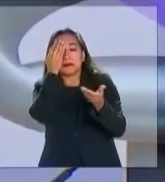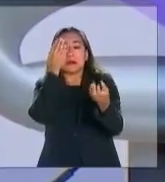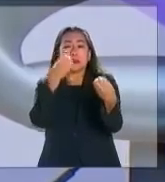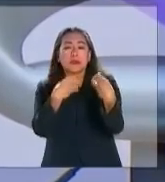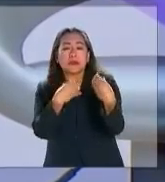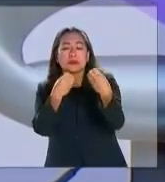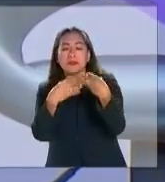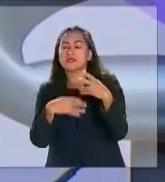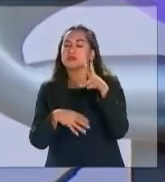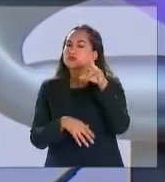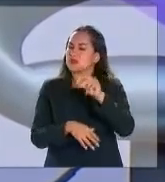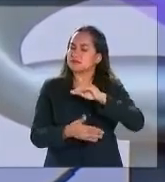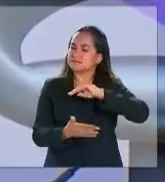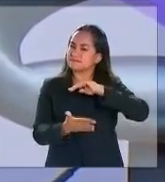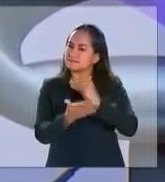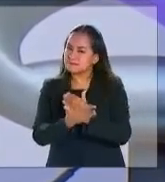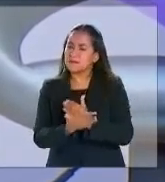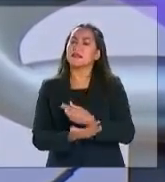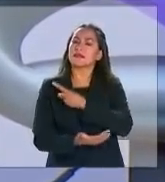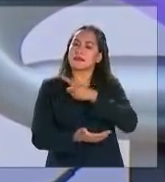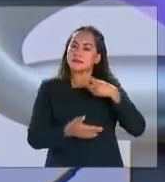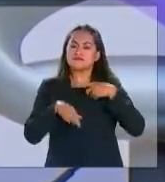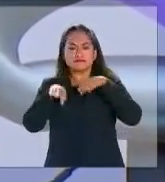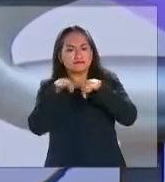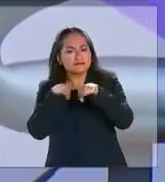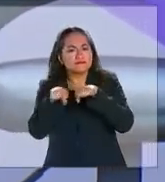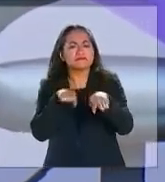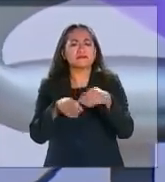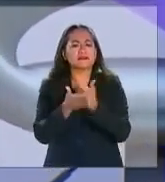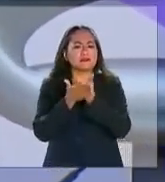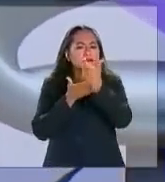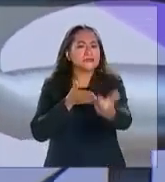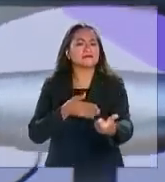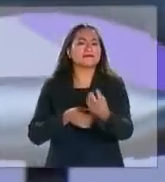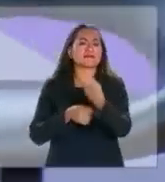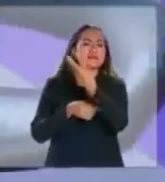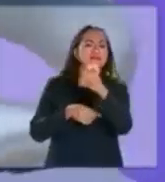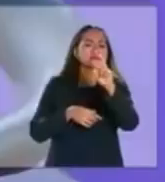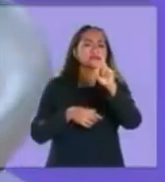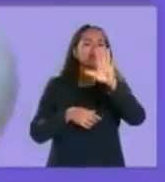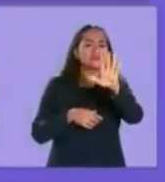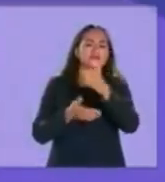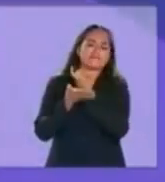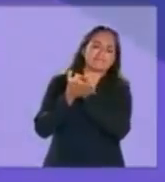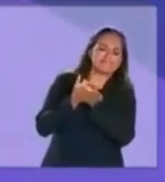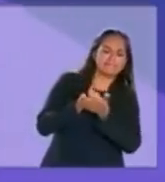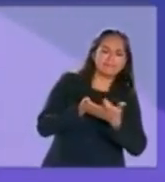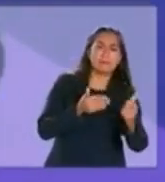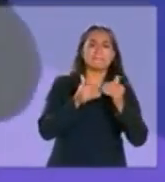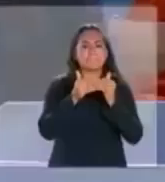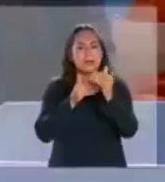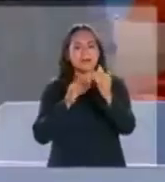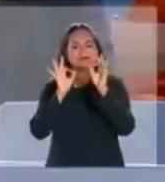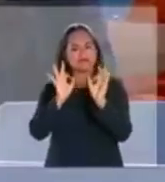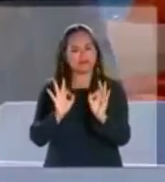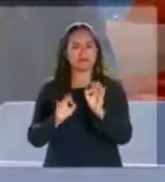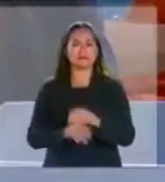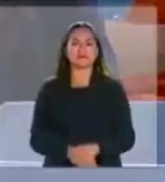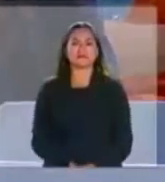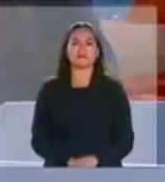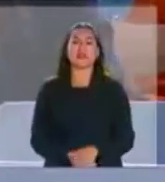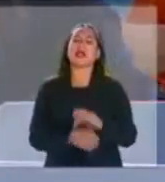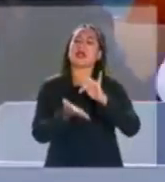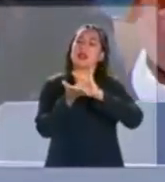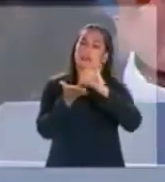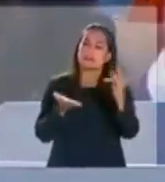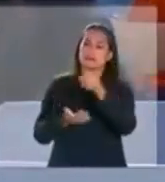debe ser 335 muchas gracias candidato rodríguez calderón yo quiero aprovechar para hacerle a los cuatro